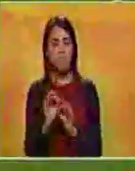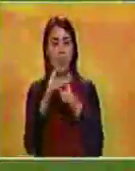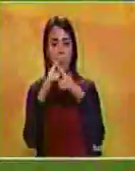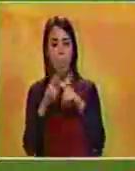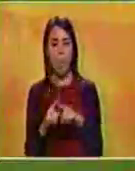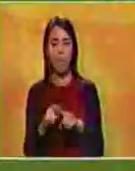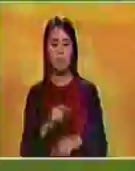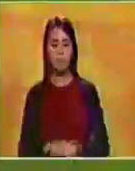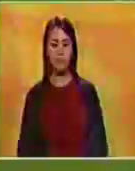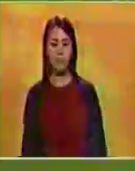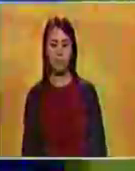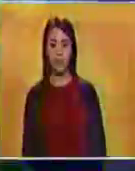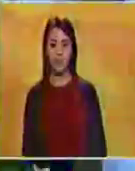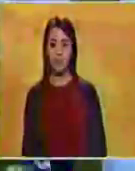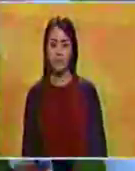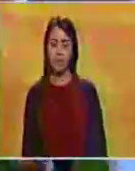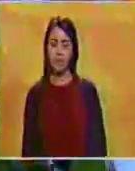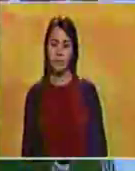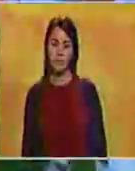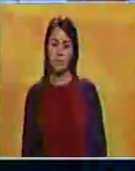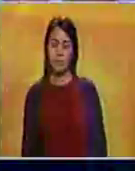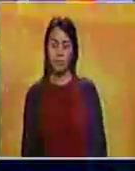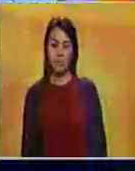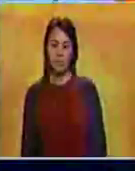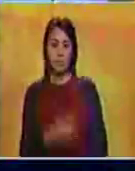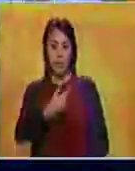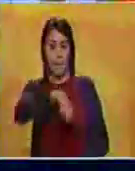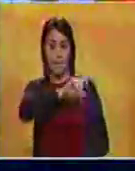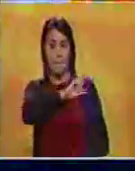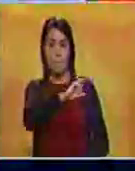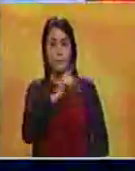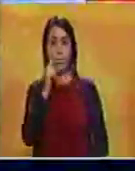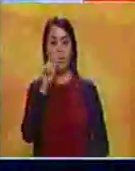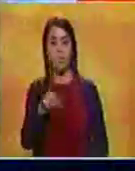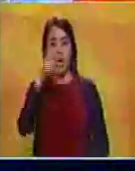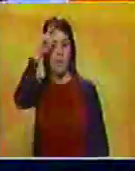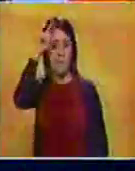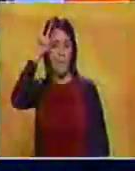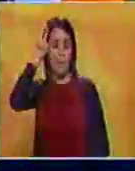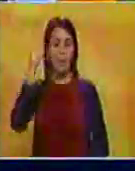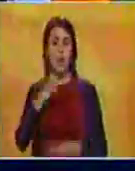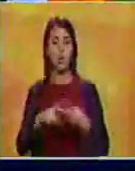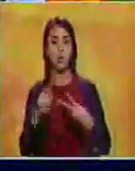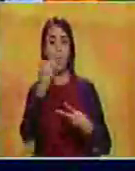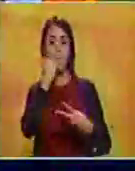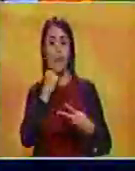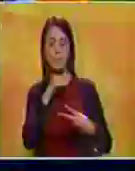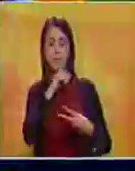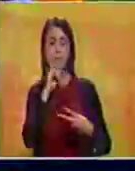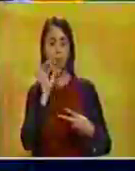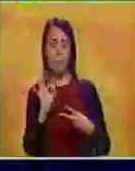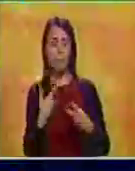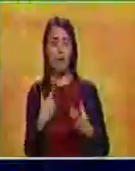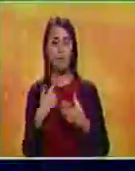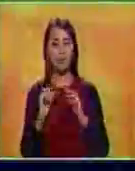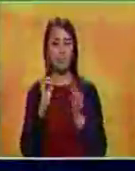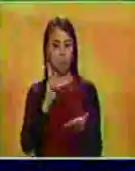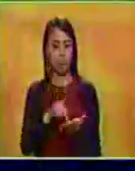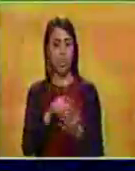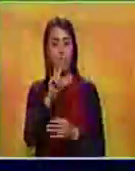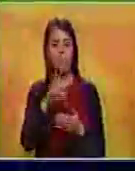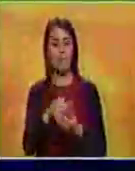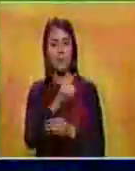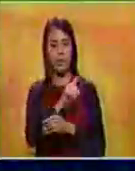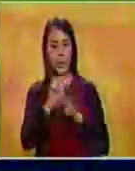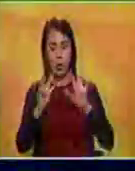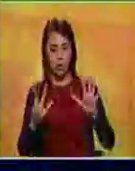compromiso. En la Liga Española, Atlético de Madrid y Valencia se estrenaron en la campaña 2018-2019